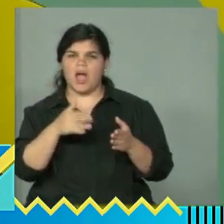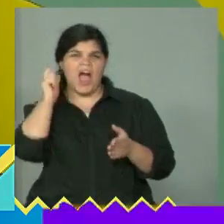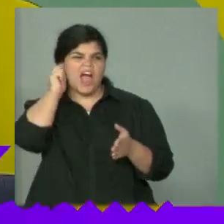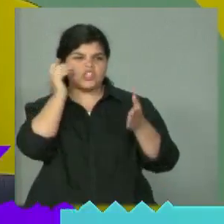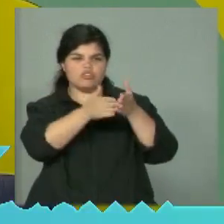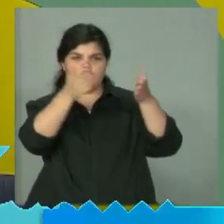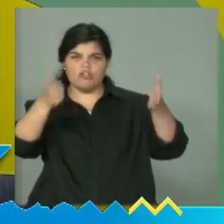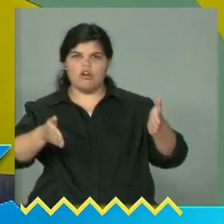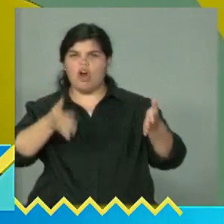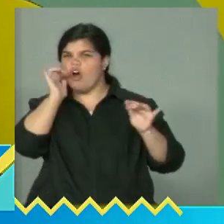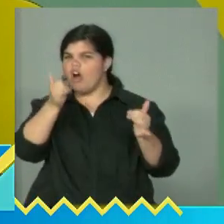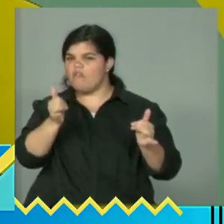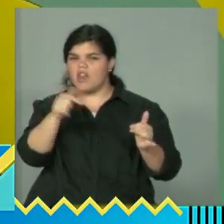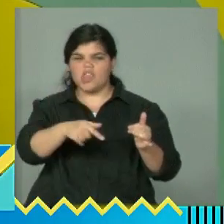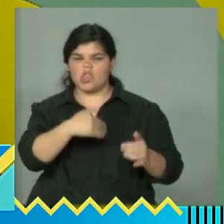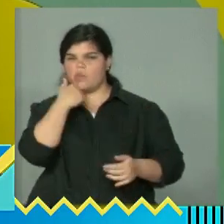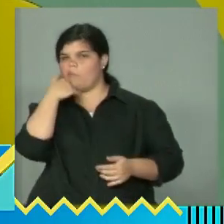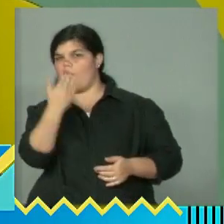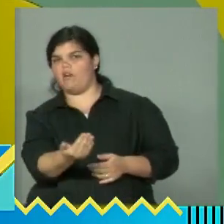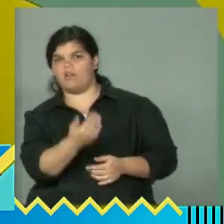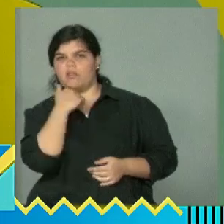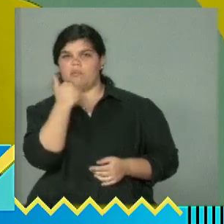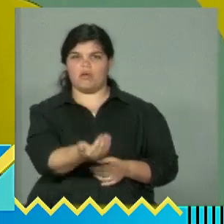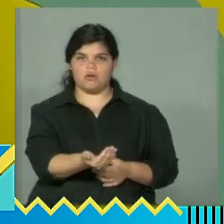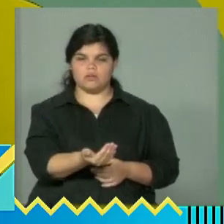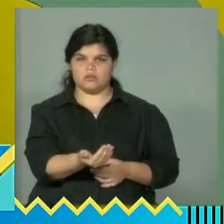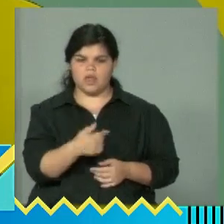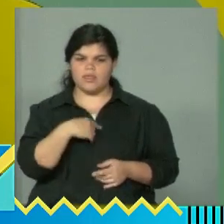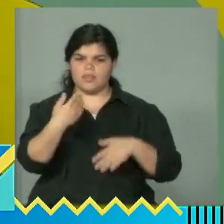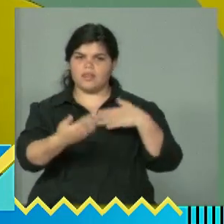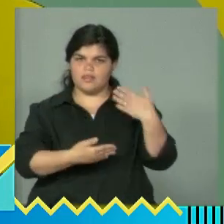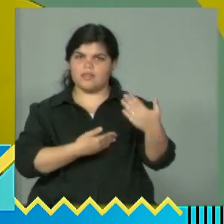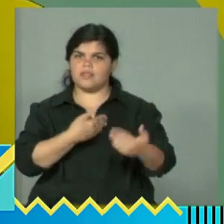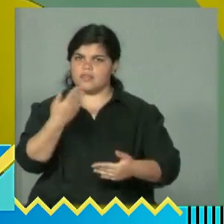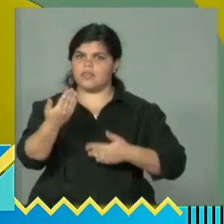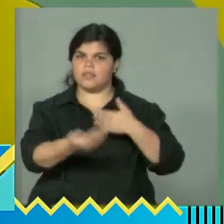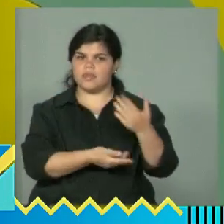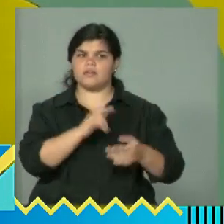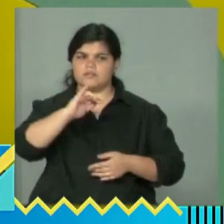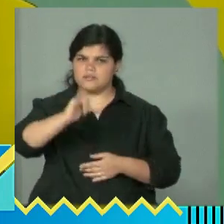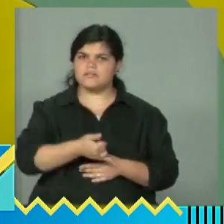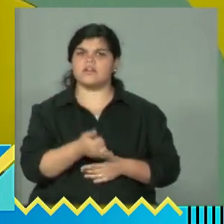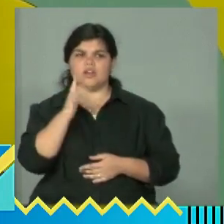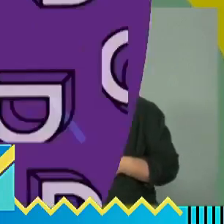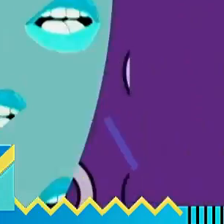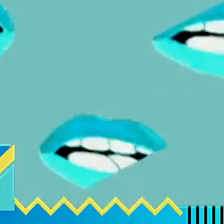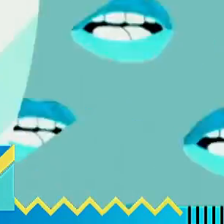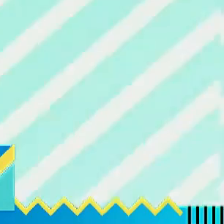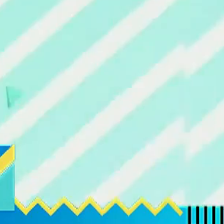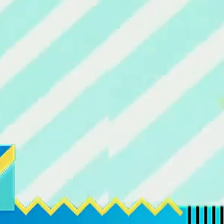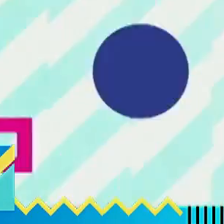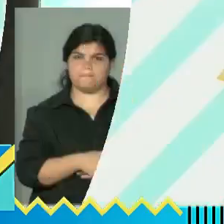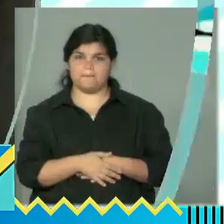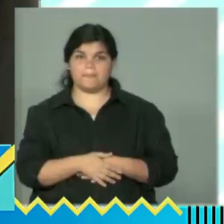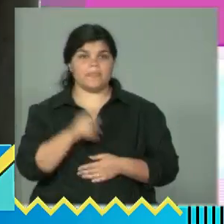importa absolutamente nada. Y por ahí nos damos cuenta que hay muestras suficientes como para que